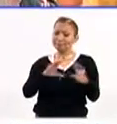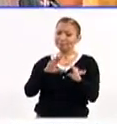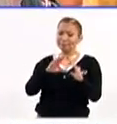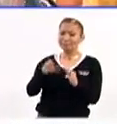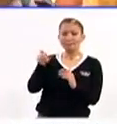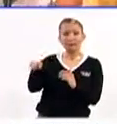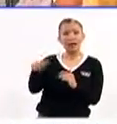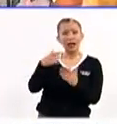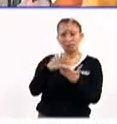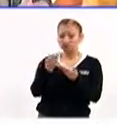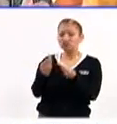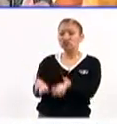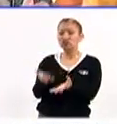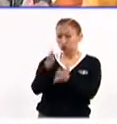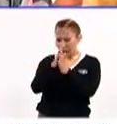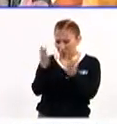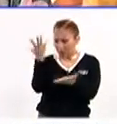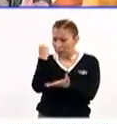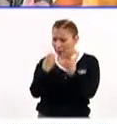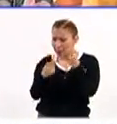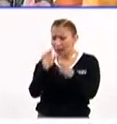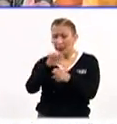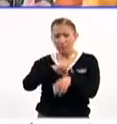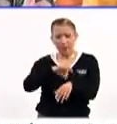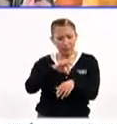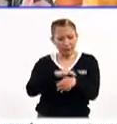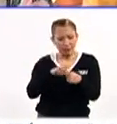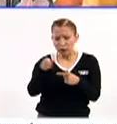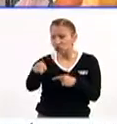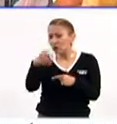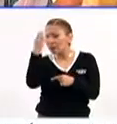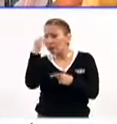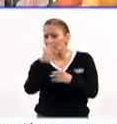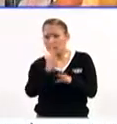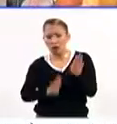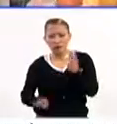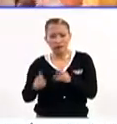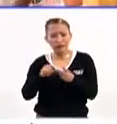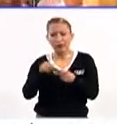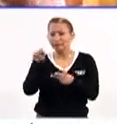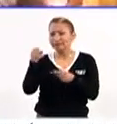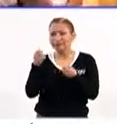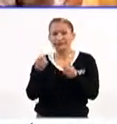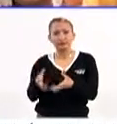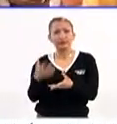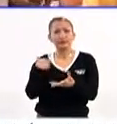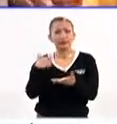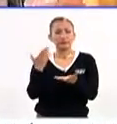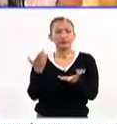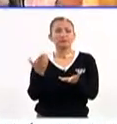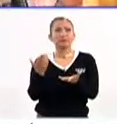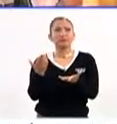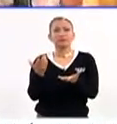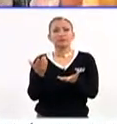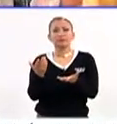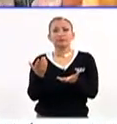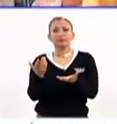inculcó y le dio libros para aprender sobre medicina, para aprender sobre biología,